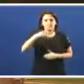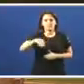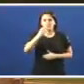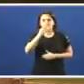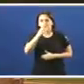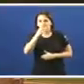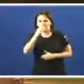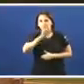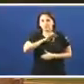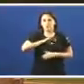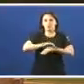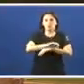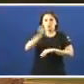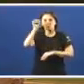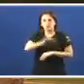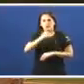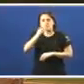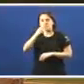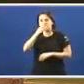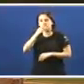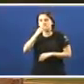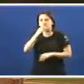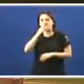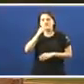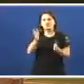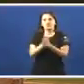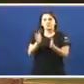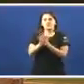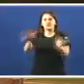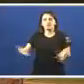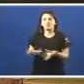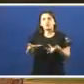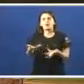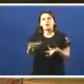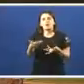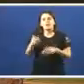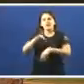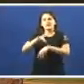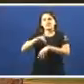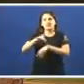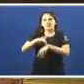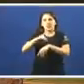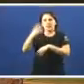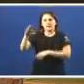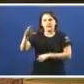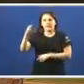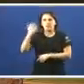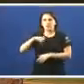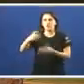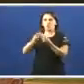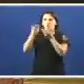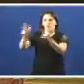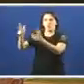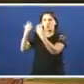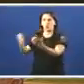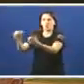Boa tarde, señor conselleiro, e boa tarde ás compañías de urxencias do clínico que nos acompañan hoxe dende a tribuna e que están agardando unha